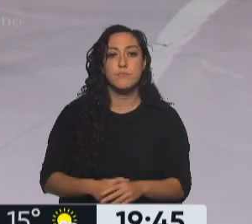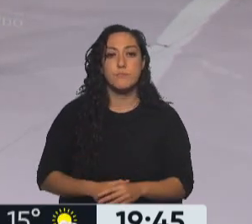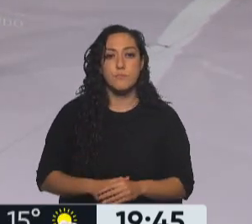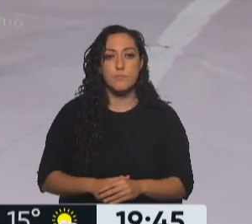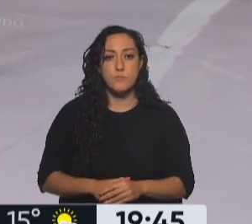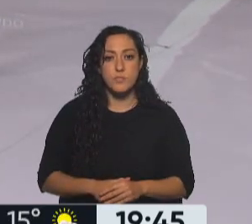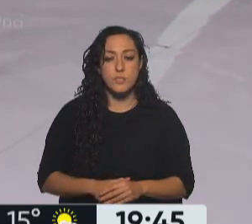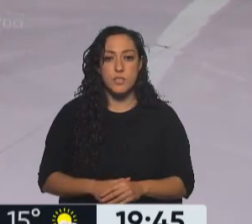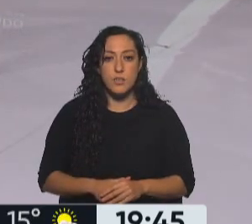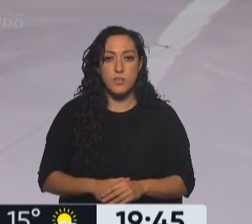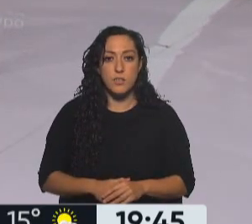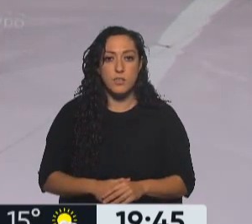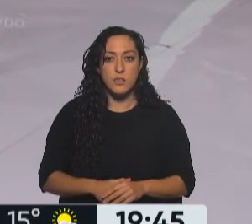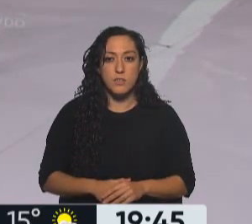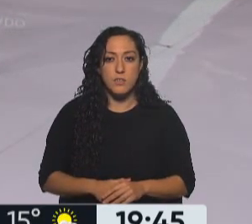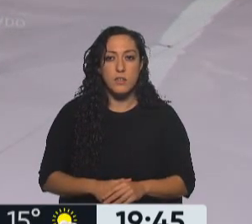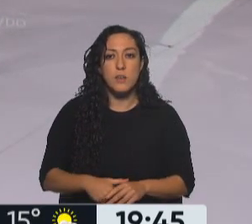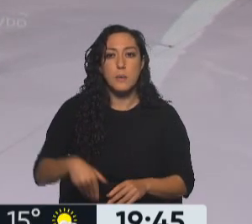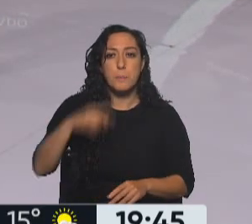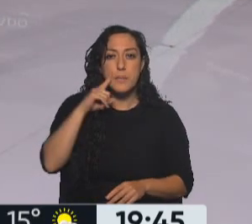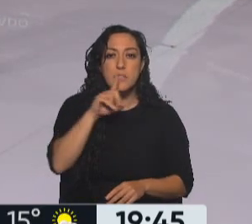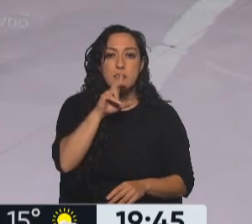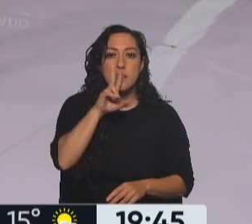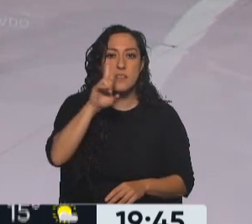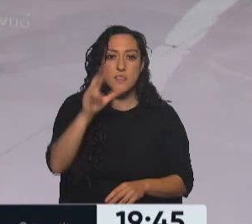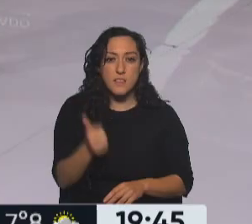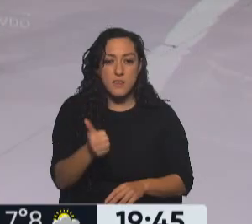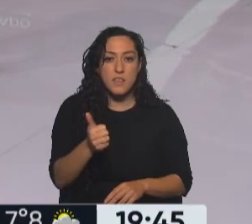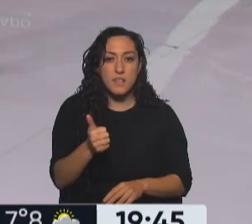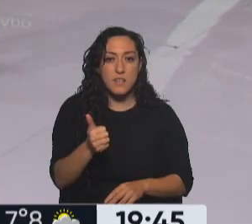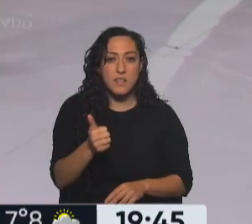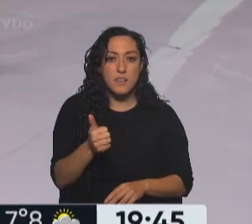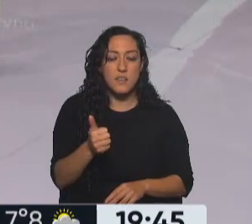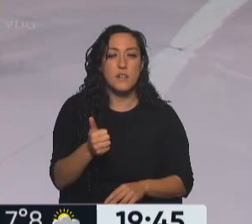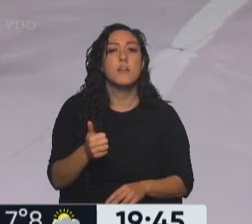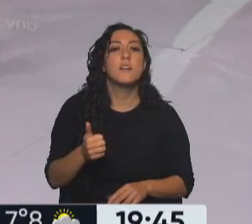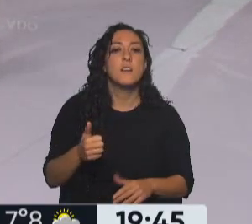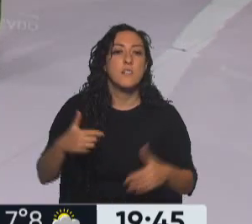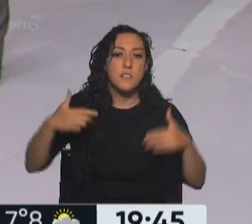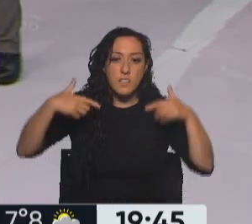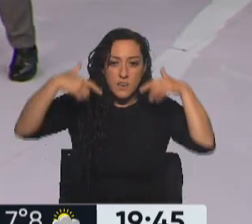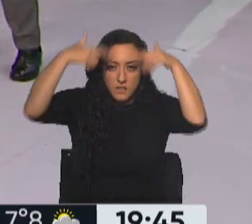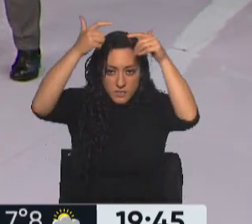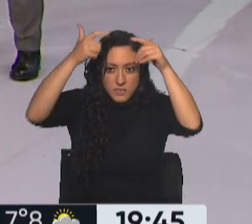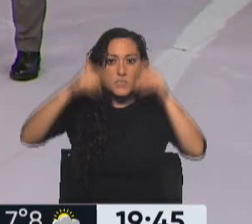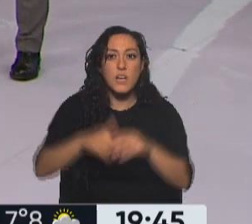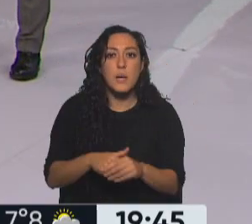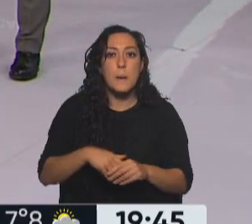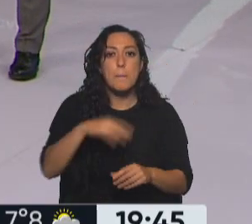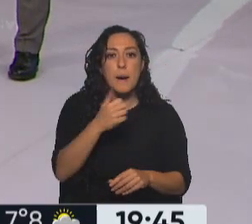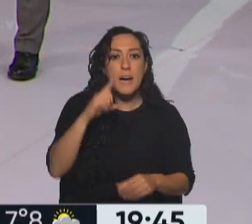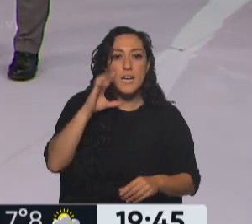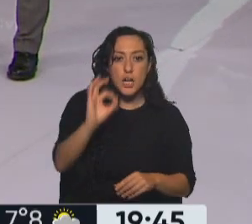que contiene la mitra, o sea, el sombrero ceremonial sobre su cabeza, el palio, que es la estola